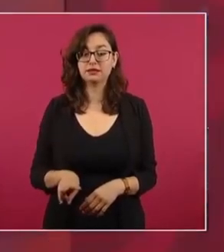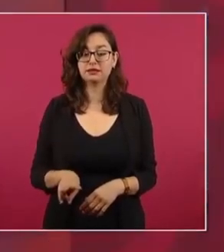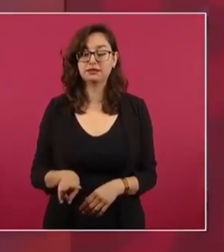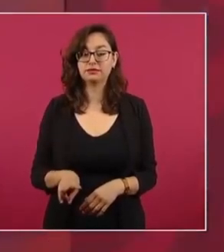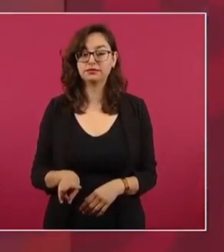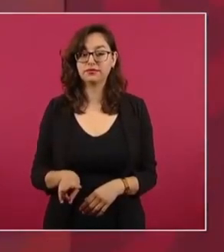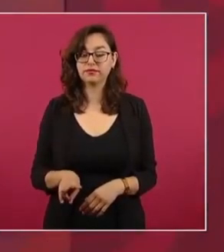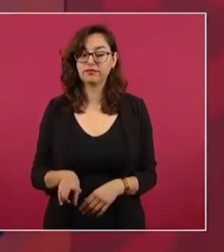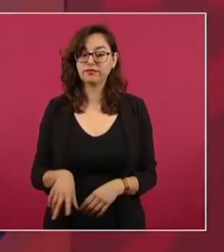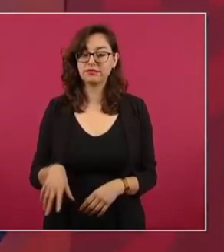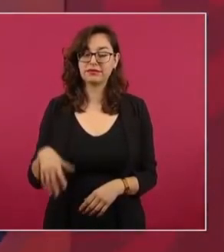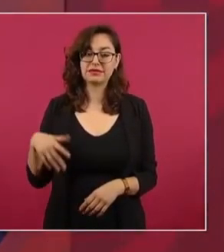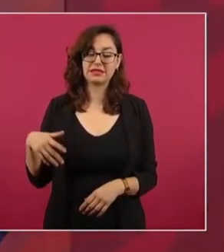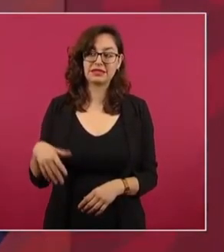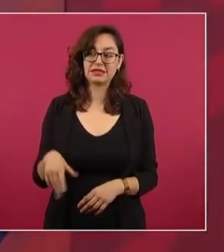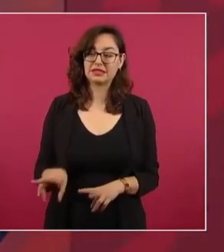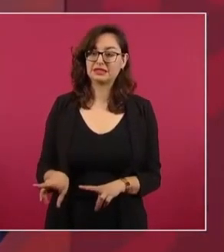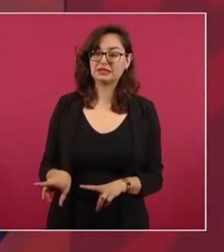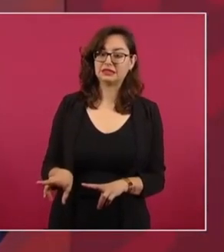de cómo